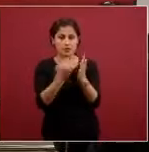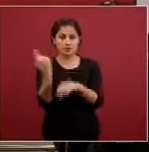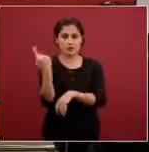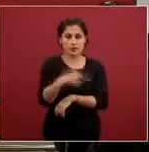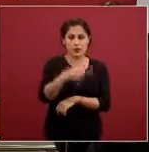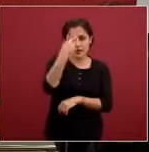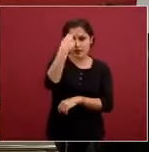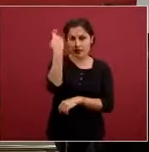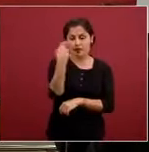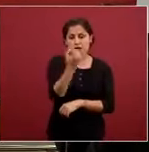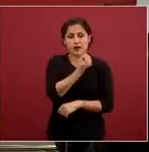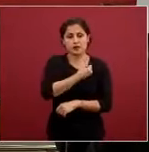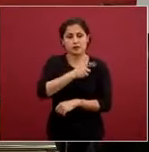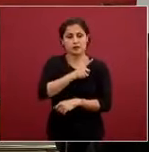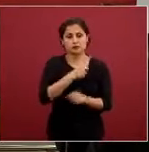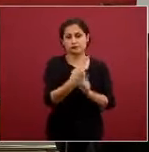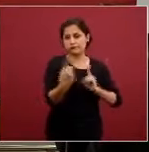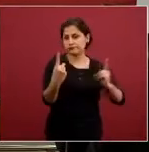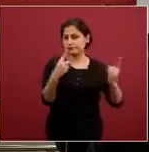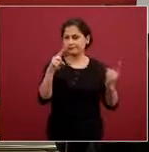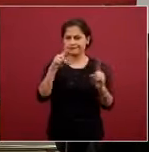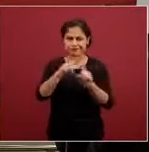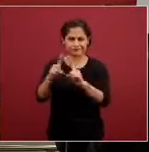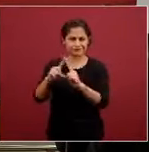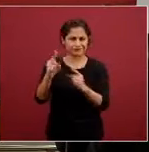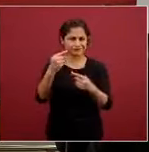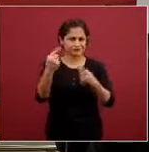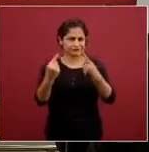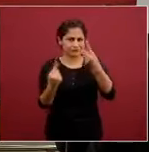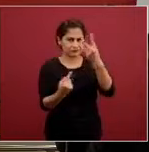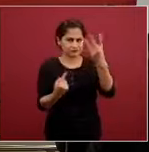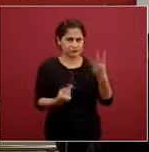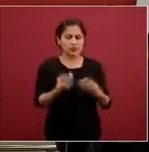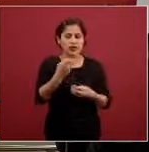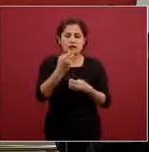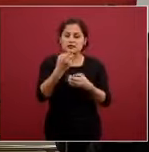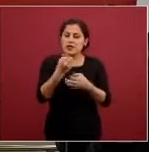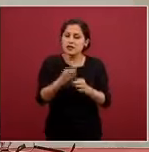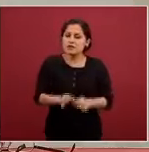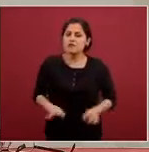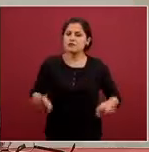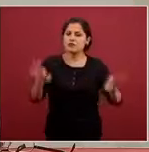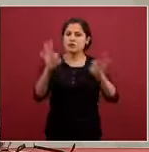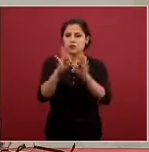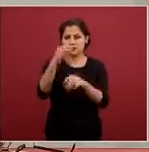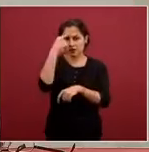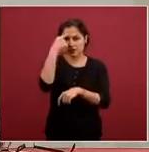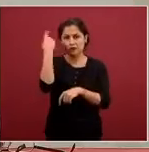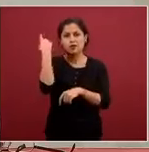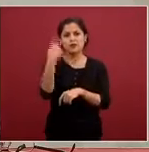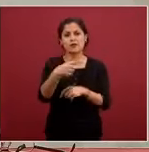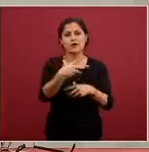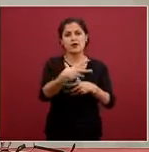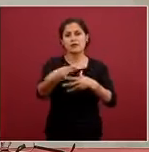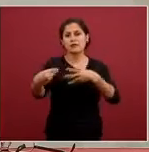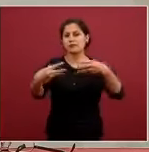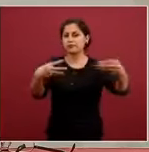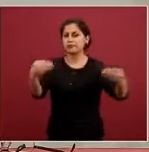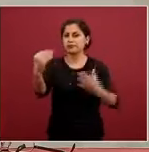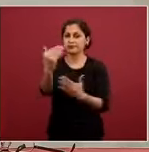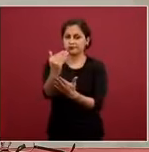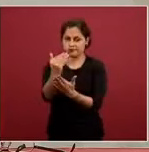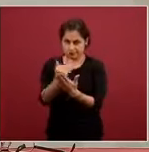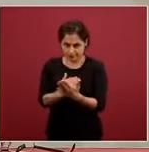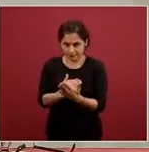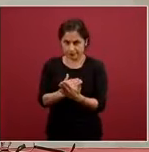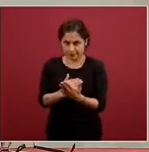en términos del efecto positivo que tienen sobre reducir la tasa de contagios. Pero